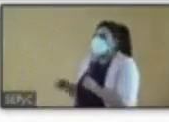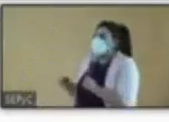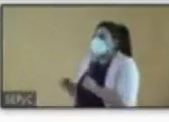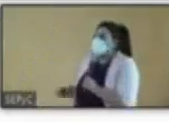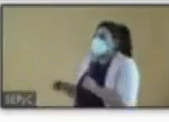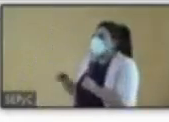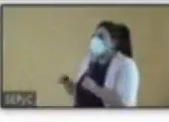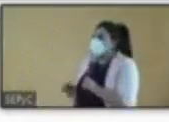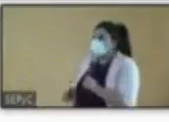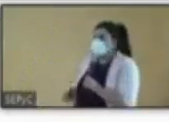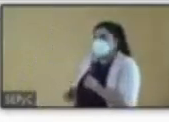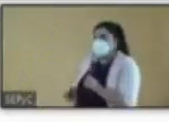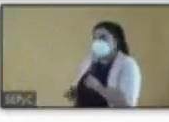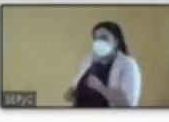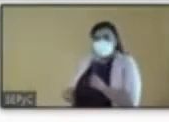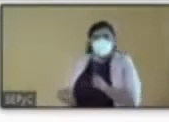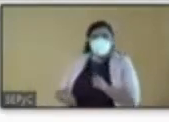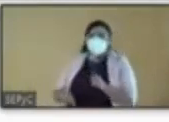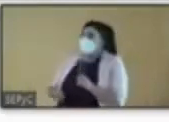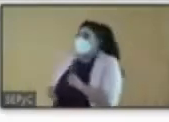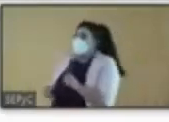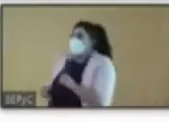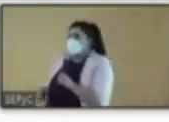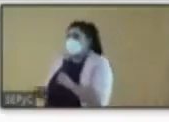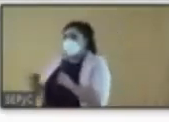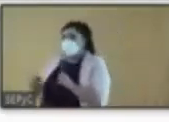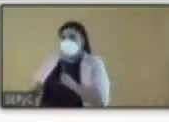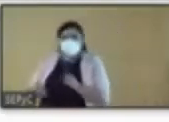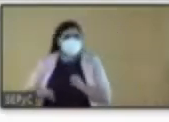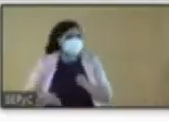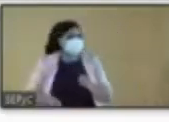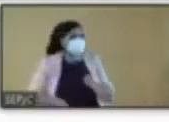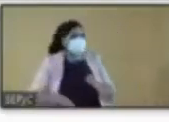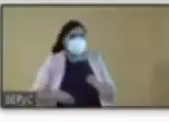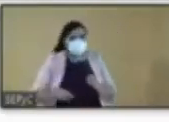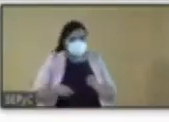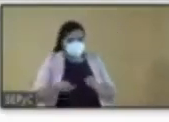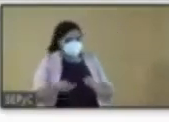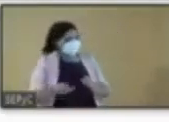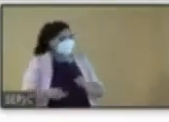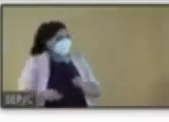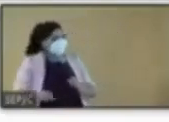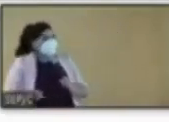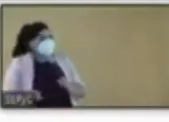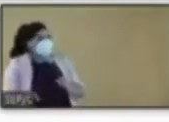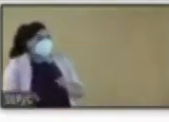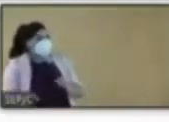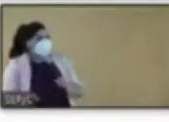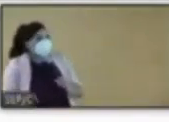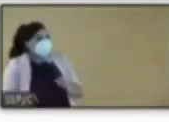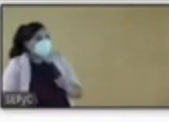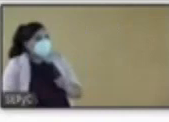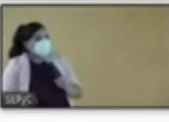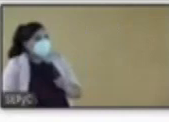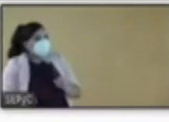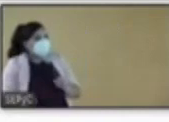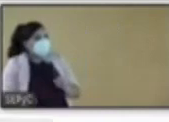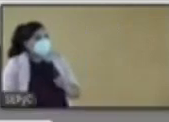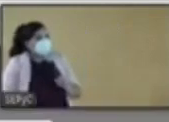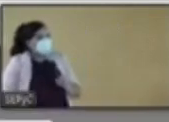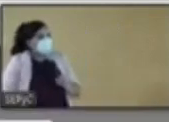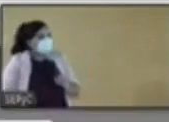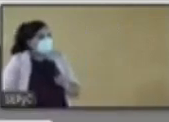manera incorrecta insertó en su declaración. ¿Cómo lo haremos? Bajo el siguiente proceso. Es algo rápido. Nos vamos y le damos clic, por favor, a